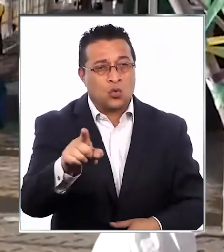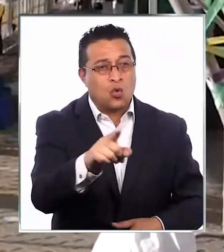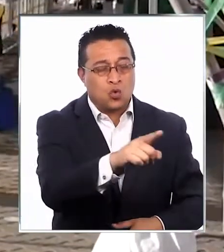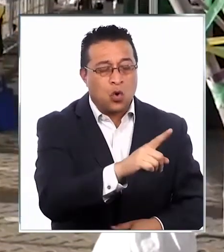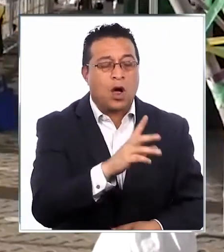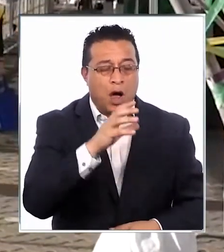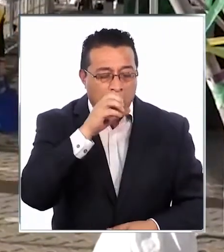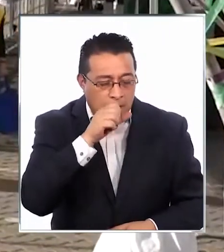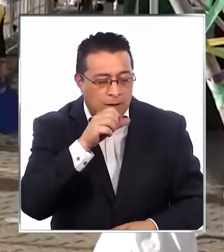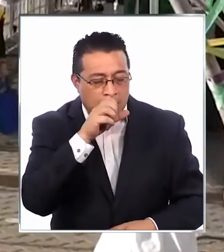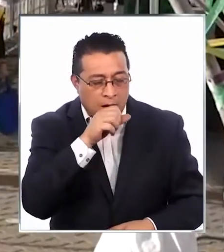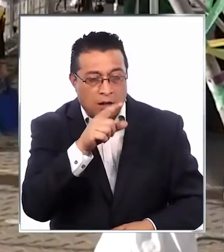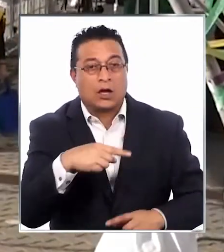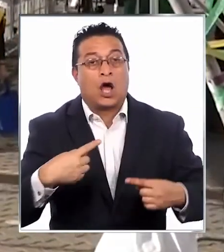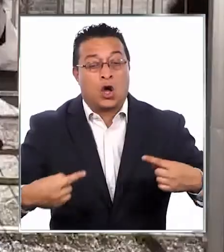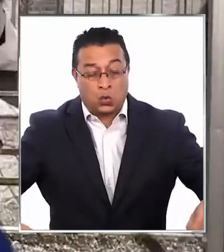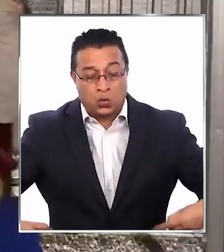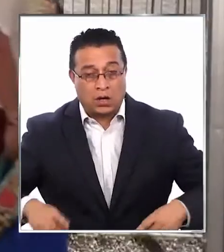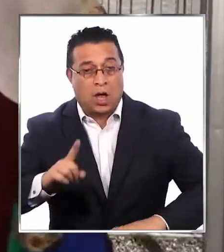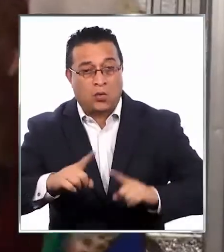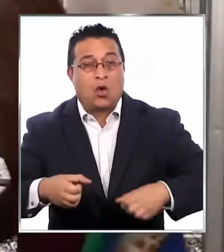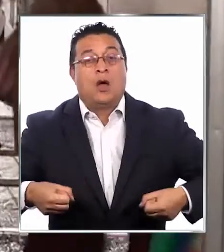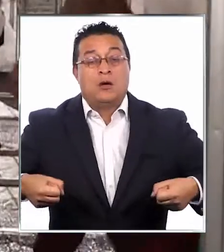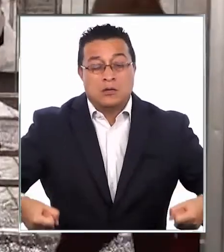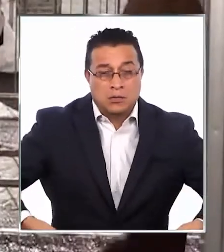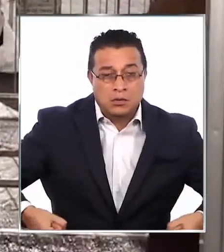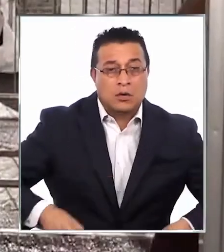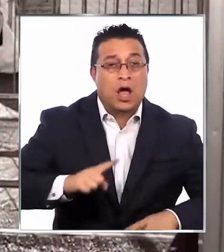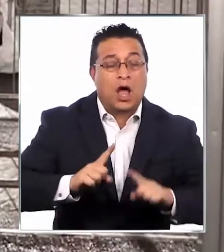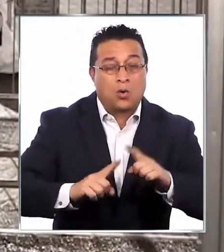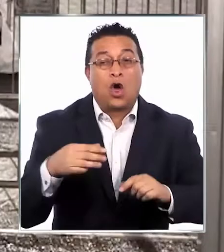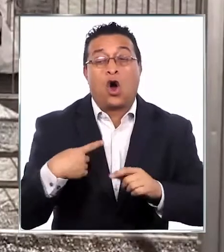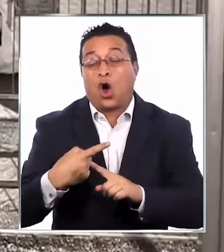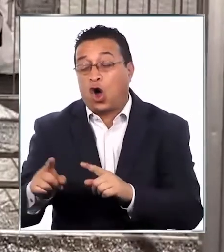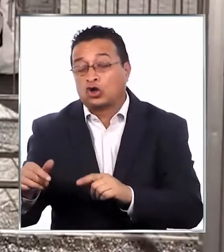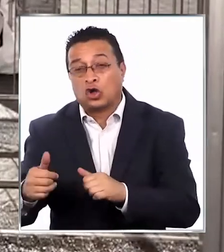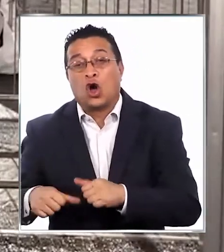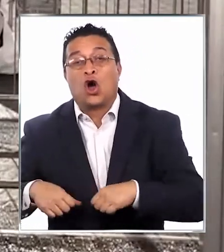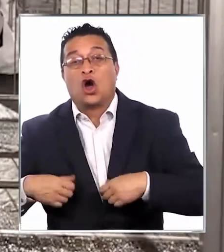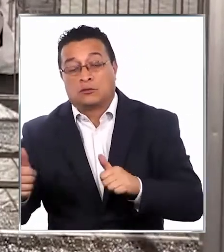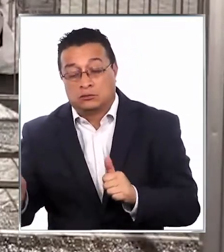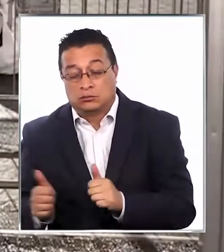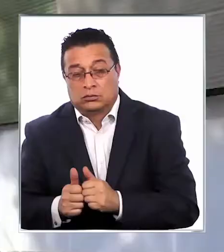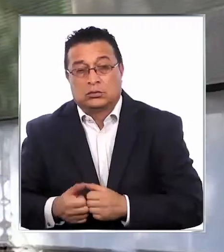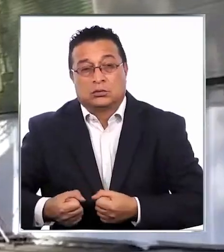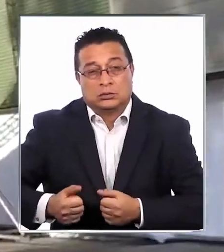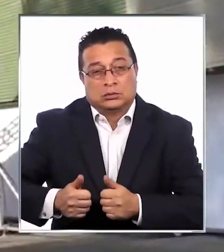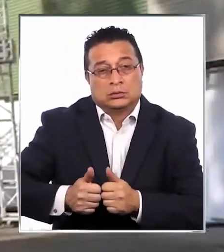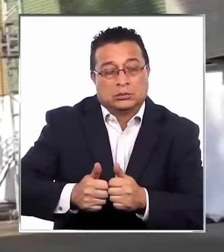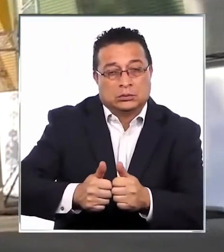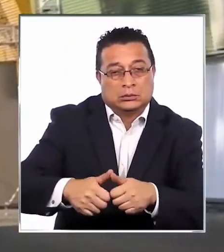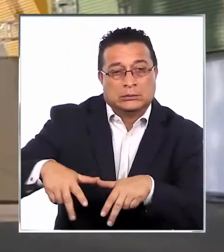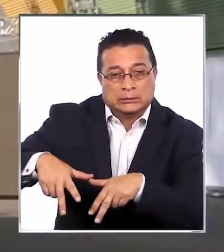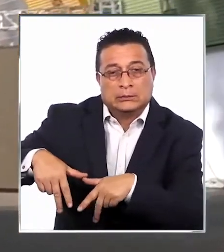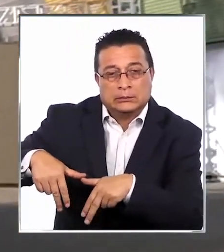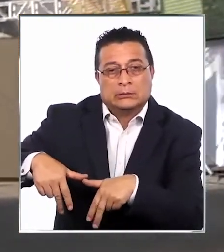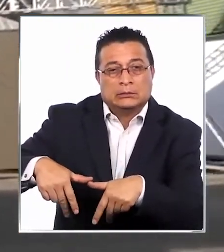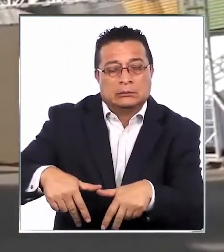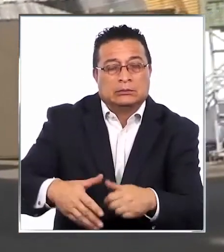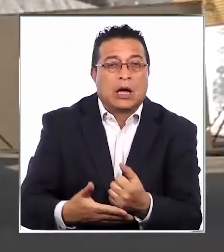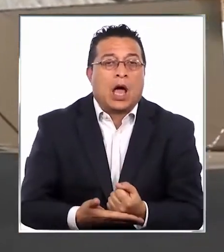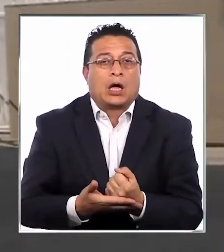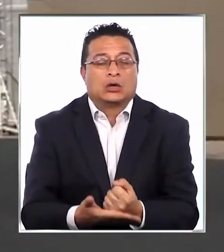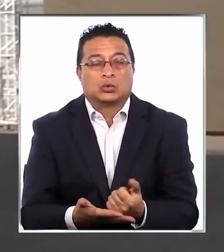muchos de ellos hicieron para ir a vacunarse en sillas de rueda, con muletas o acompañados de otra persona que les ayudara a caminar. O sea,